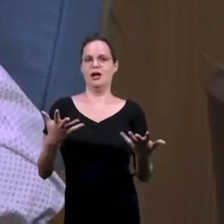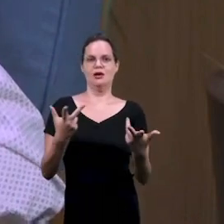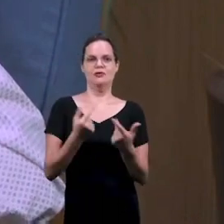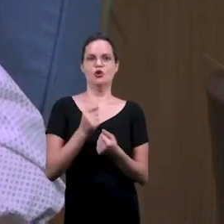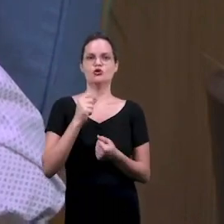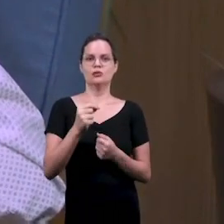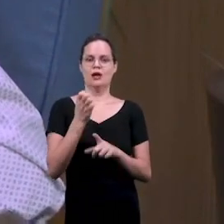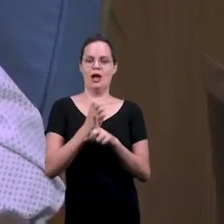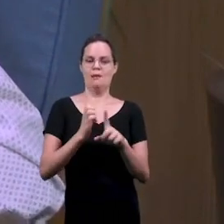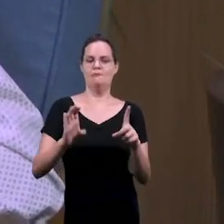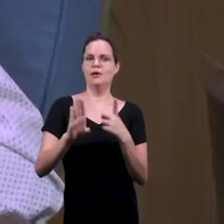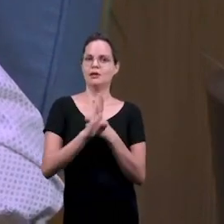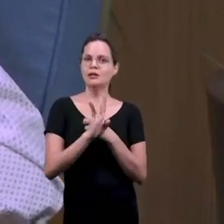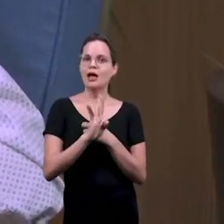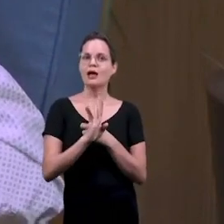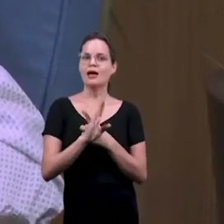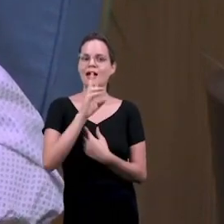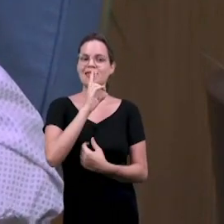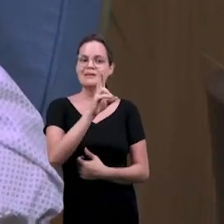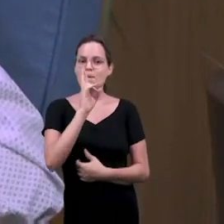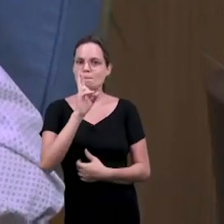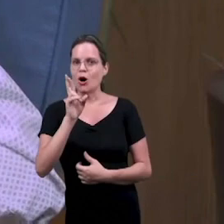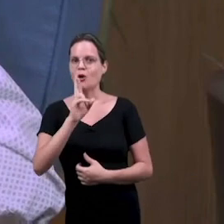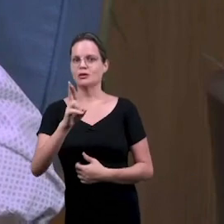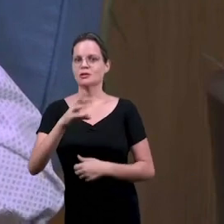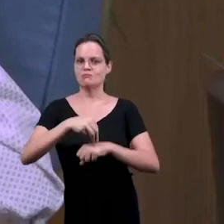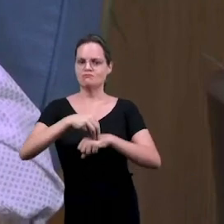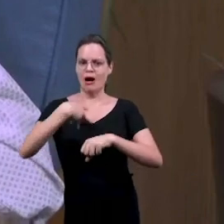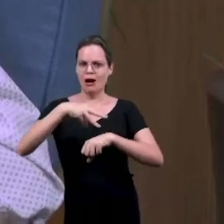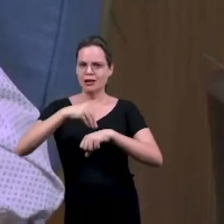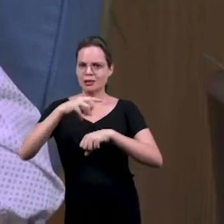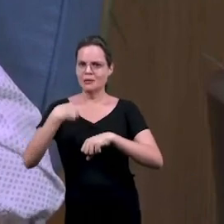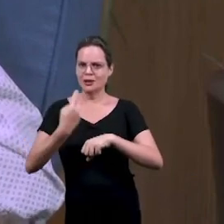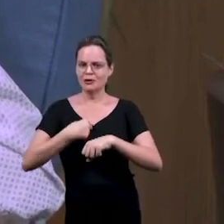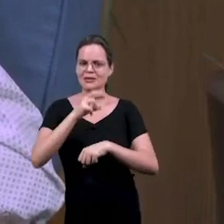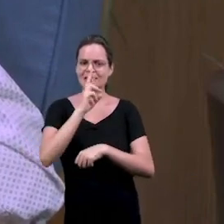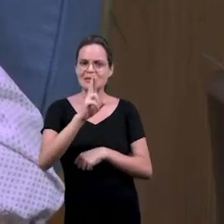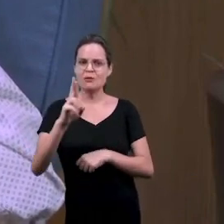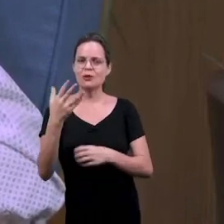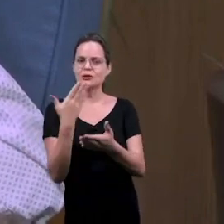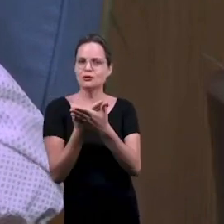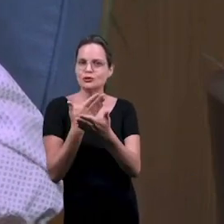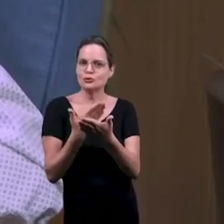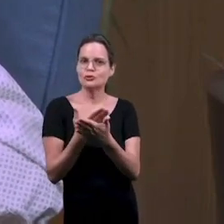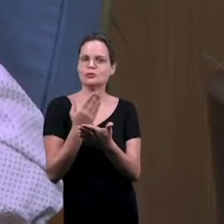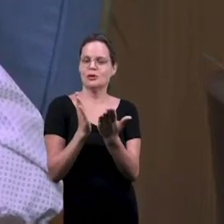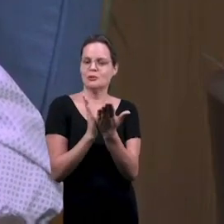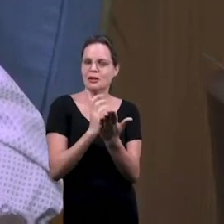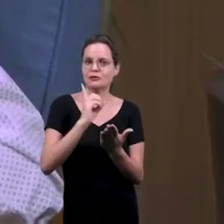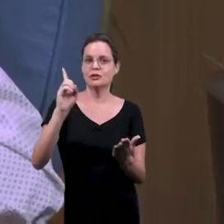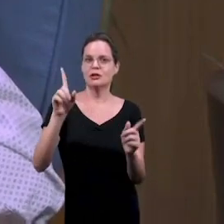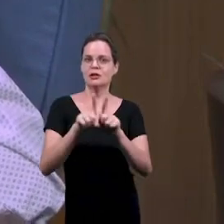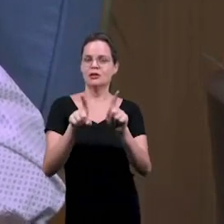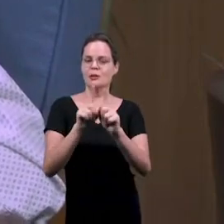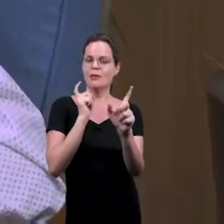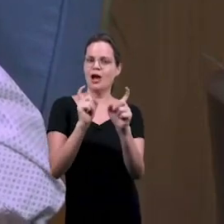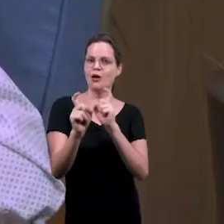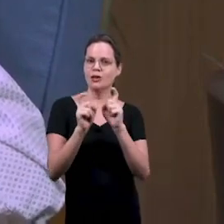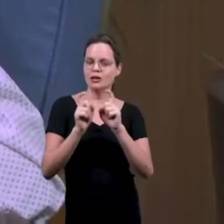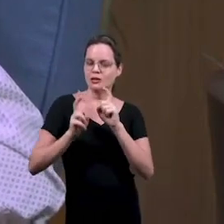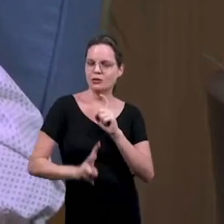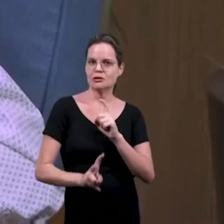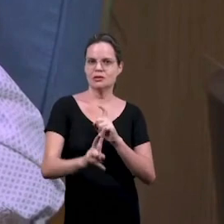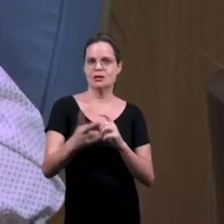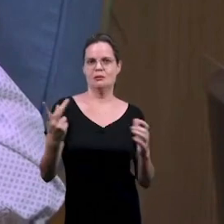de resultado, que es la participación de la Escuela Bíblica Dominical, enviando las contribuciones de los estudios, de las